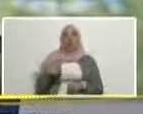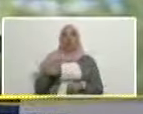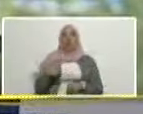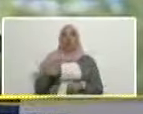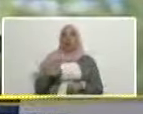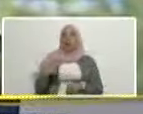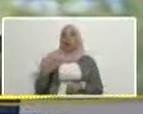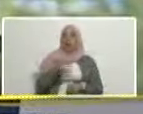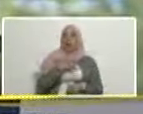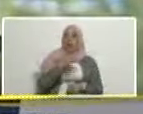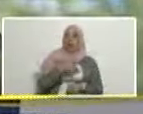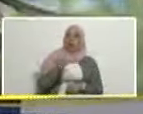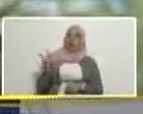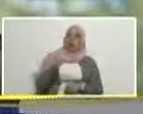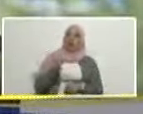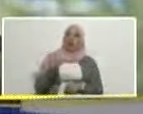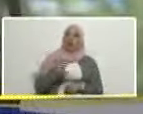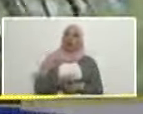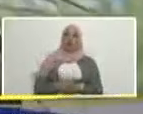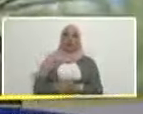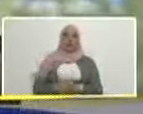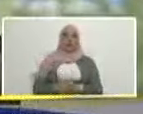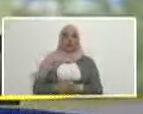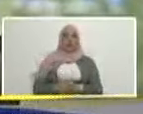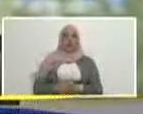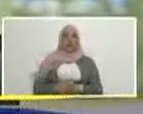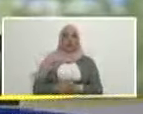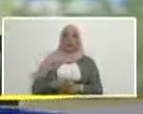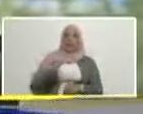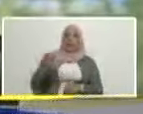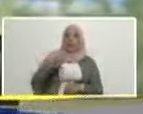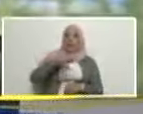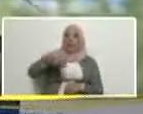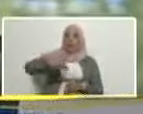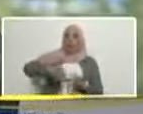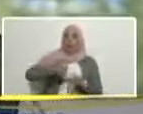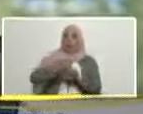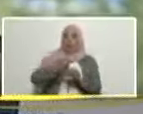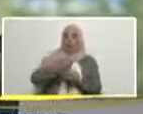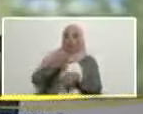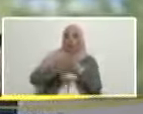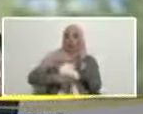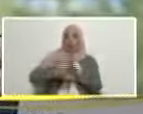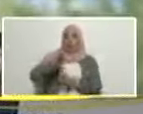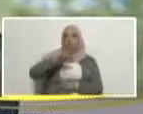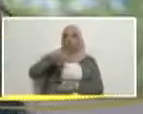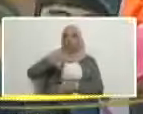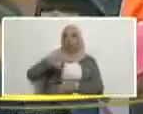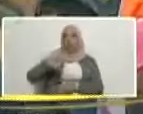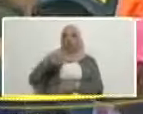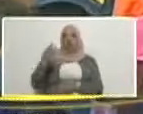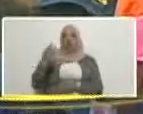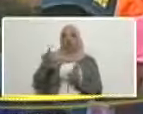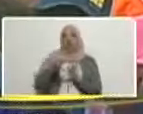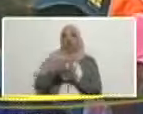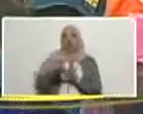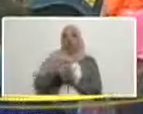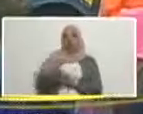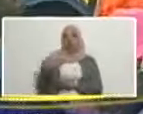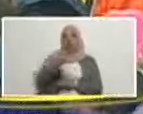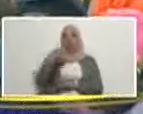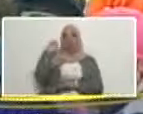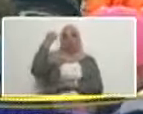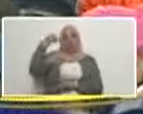ser venezolanos, qué nos hace sentir orgullosos de nuestro país, de dónde nacimos y de dónde crecimos. Y los videos que tengan más